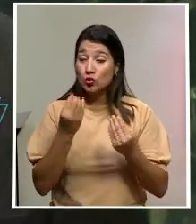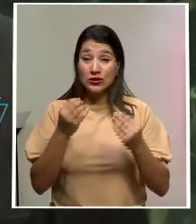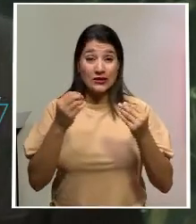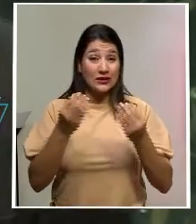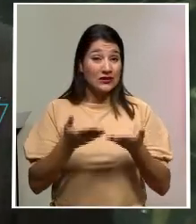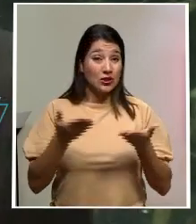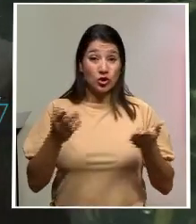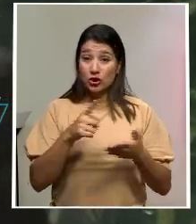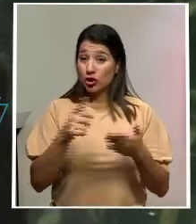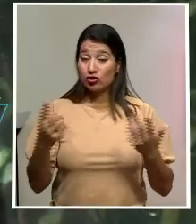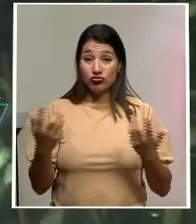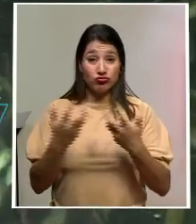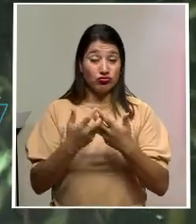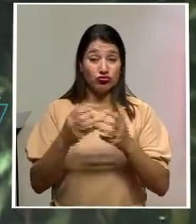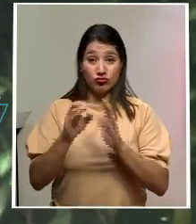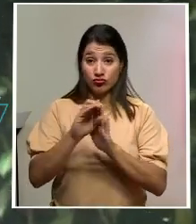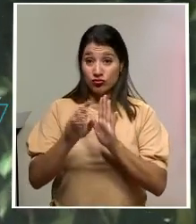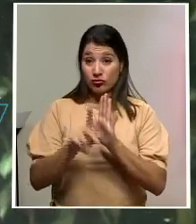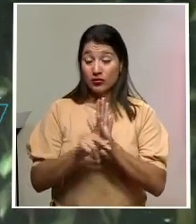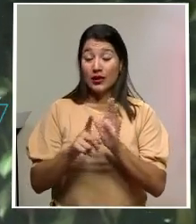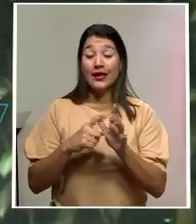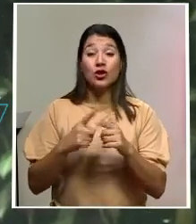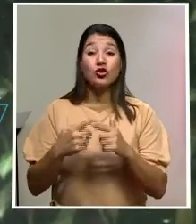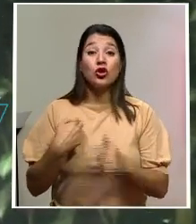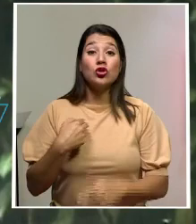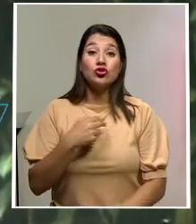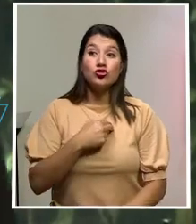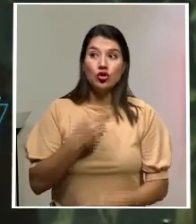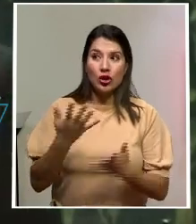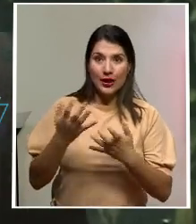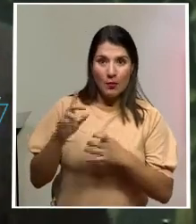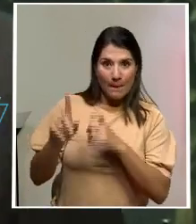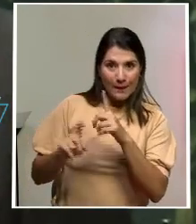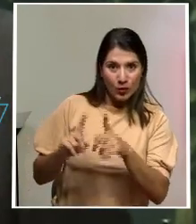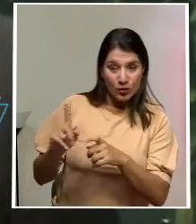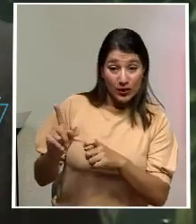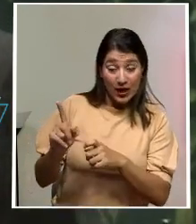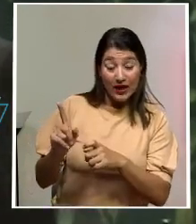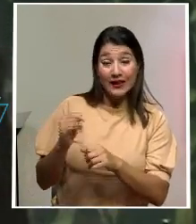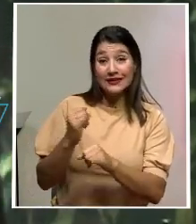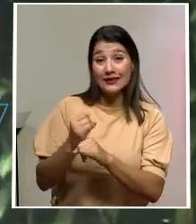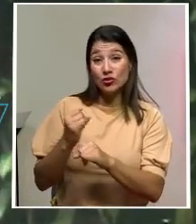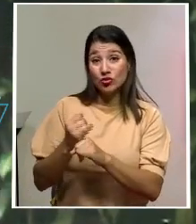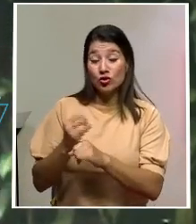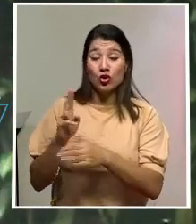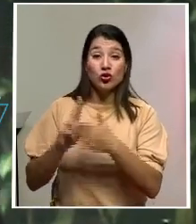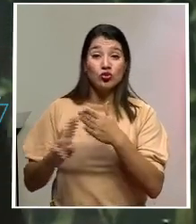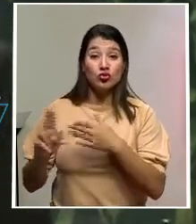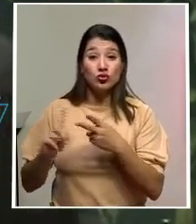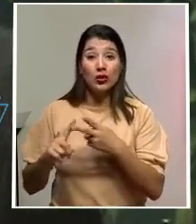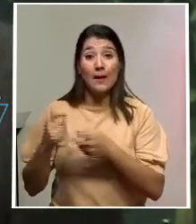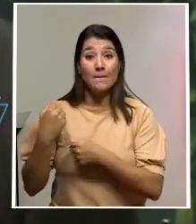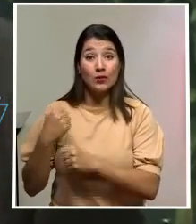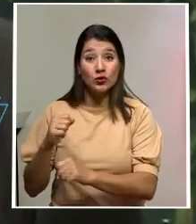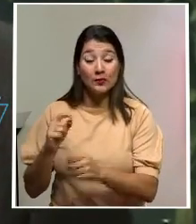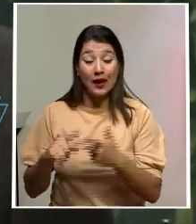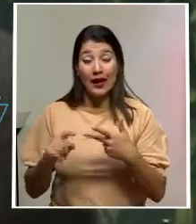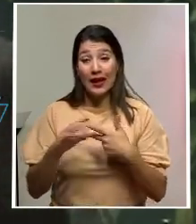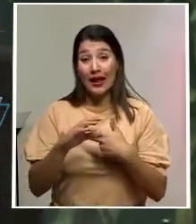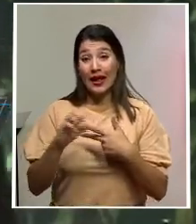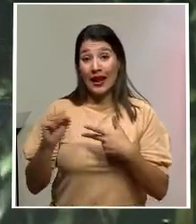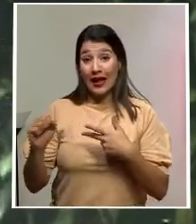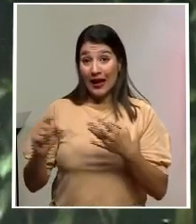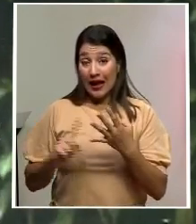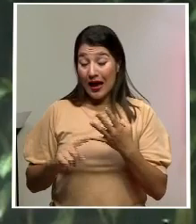Por supuesto que ahí vamos a consultar la afectación a las autonomías universitarias, la autonomía municipal, la autonomía de la caja, autonomía de